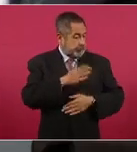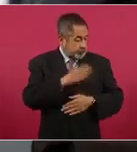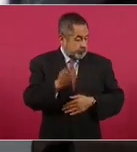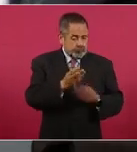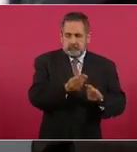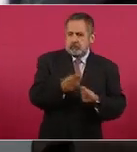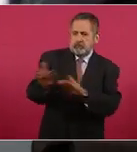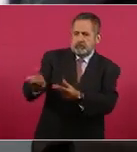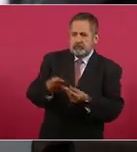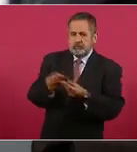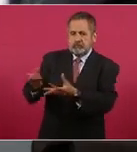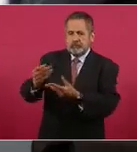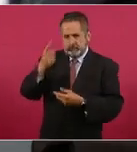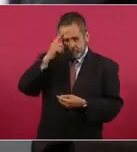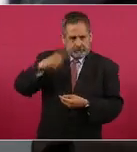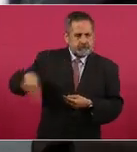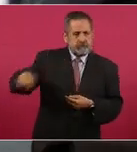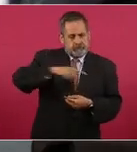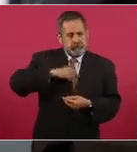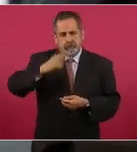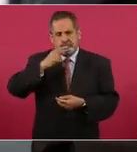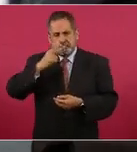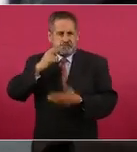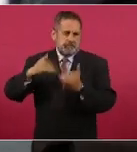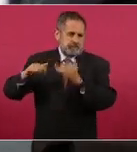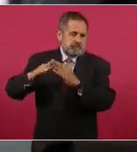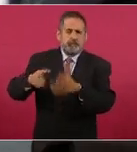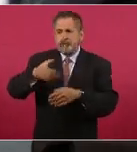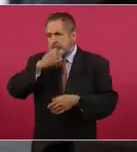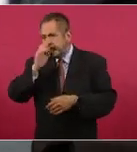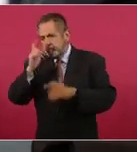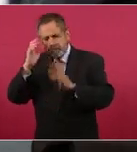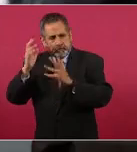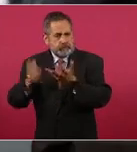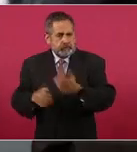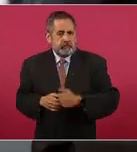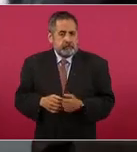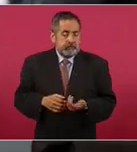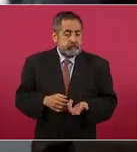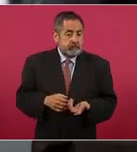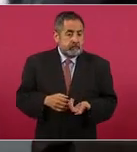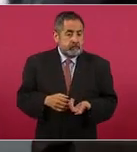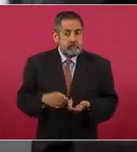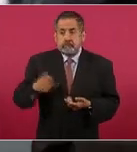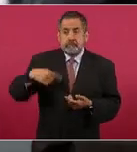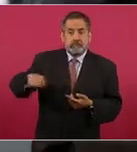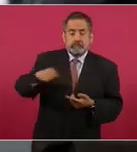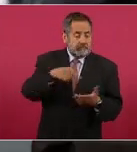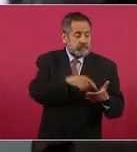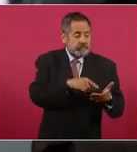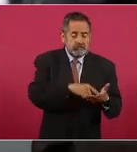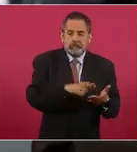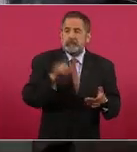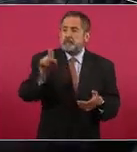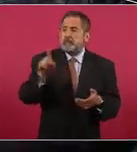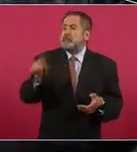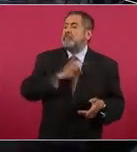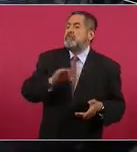sean potables o para uso doméstico? Nadie le dice a la población si puede ser